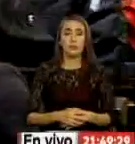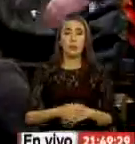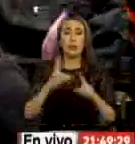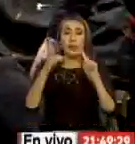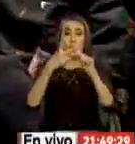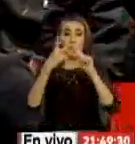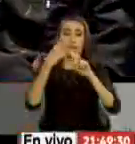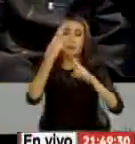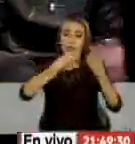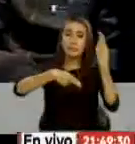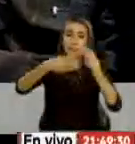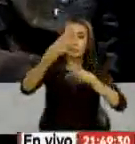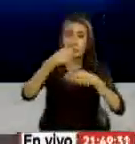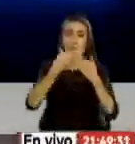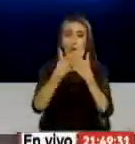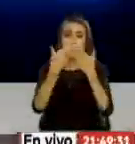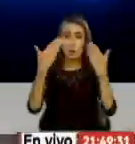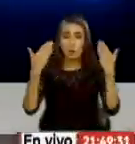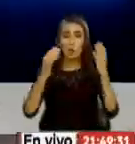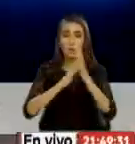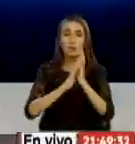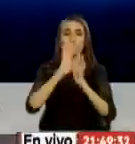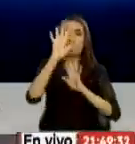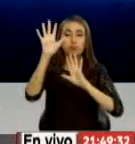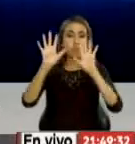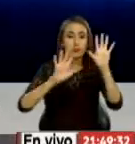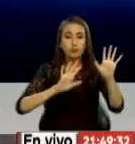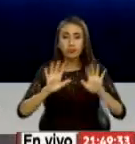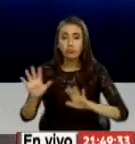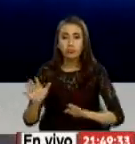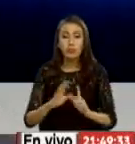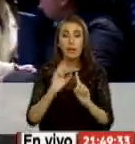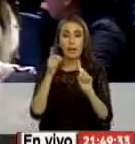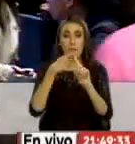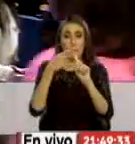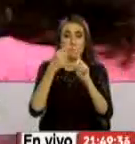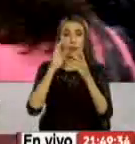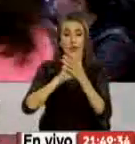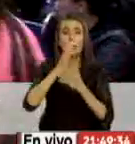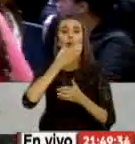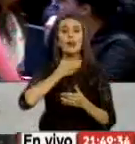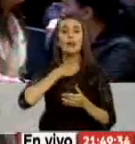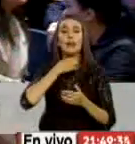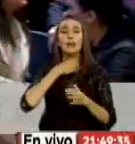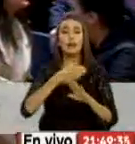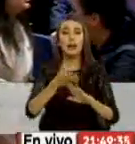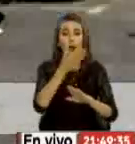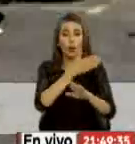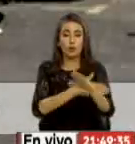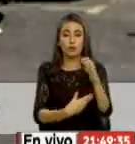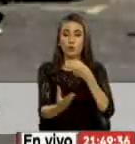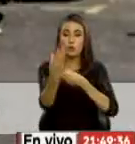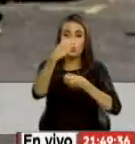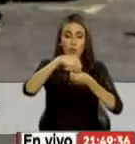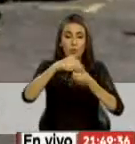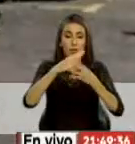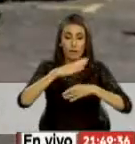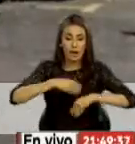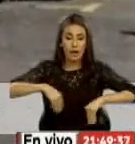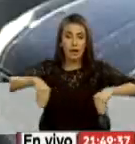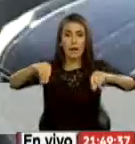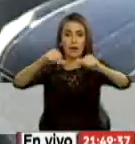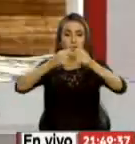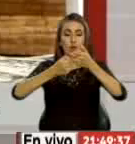subasta de bienes inmuebles improductivos para el Estado. La primera se realizó en agosto pasado y, según Inmobiliar, la venta de terrenos,